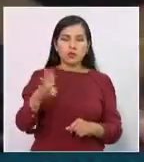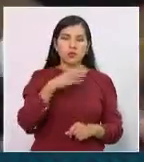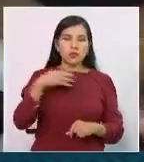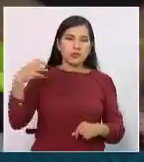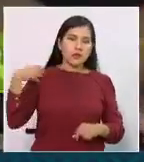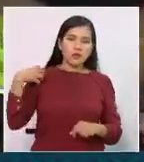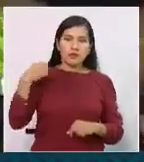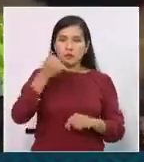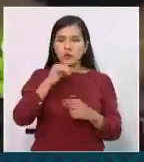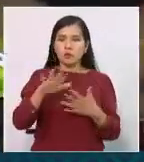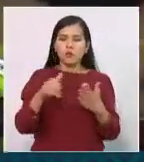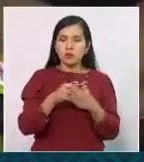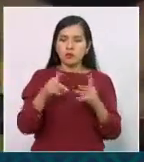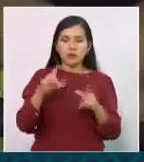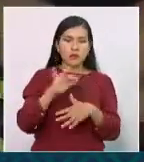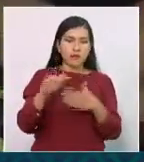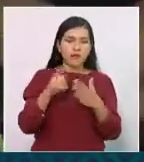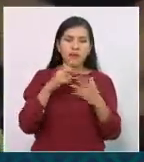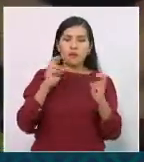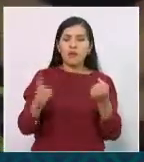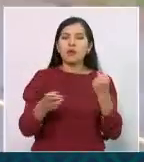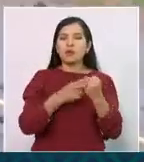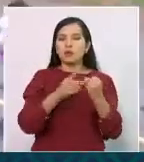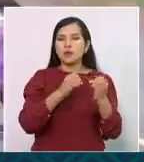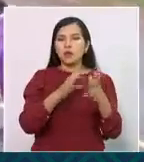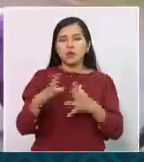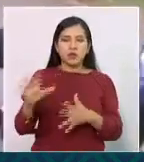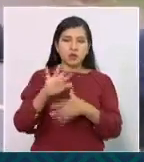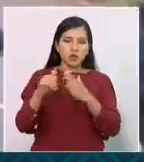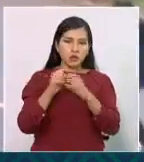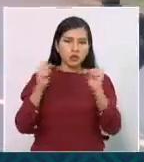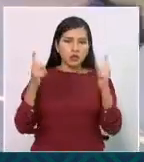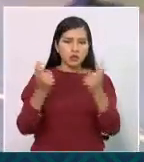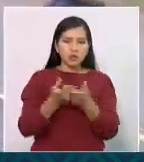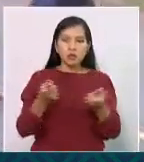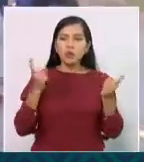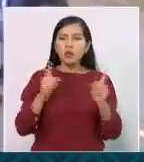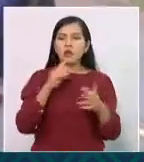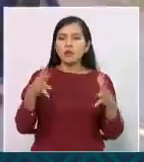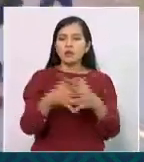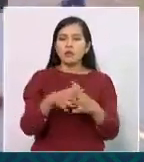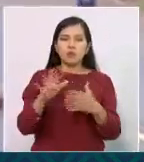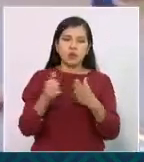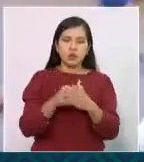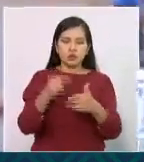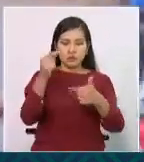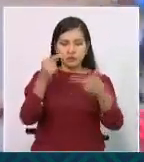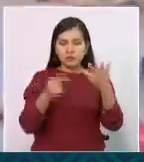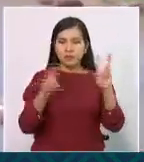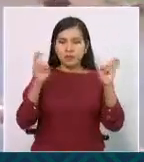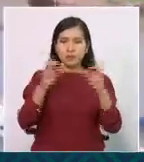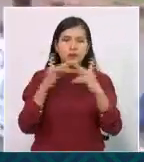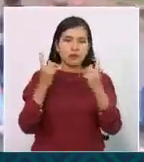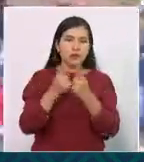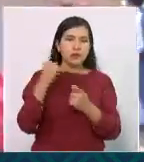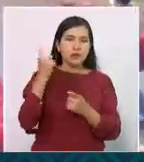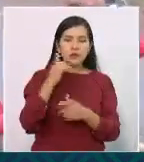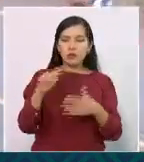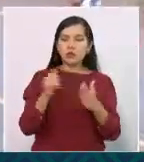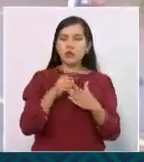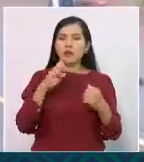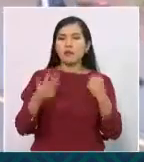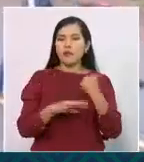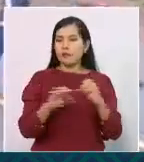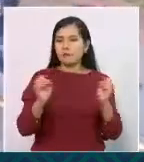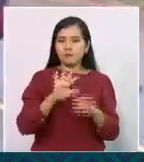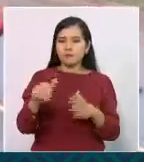Potosí, Casilda Cuellar, lamentó que dirigentes de las organizaciones sociales que mantienen el bloqueo en algunos puntos del departamento no hayan bajado a sus bases con la